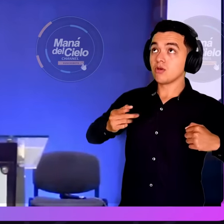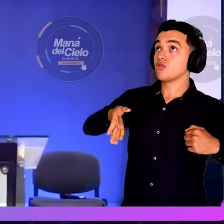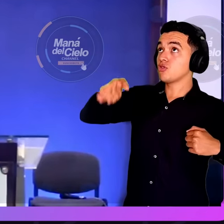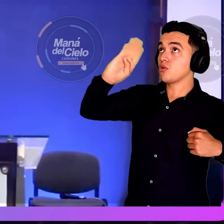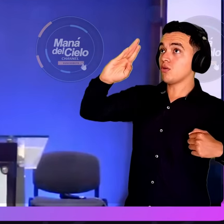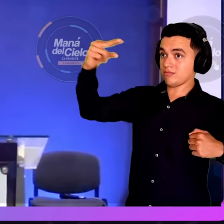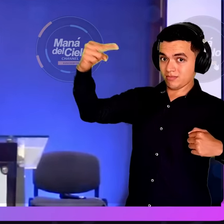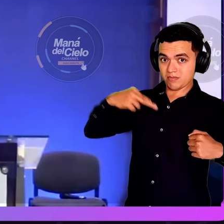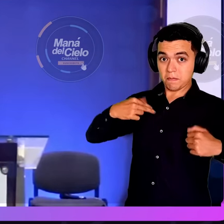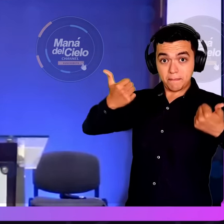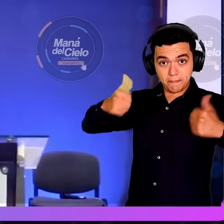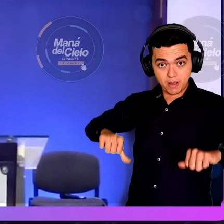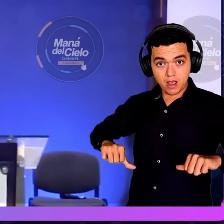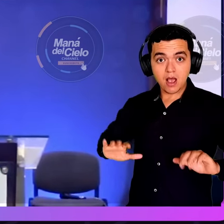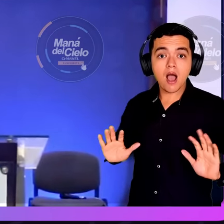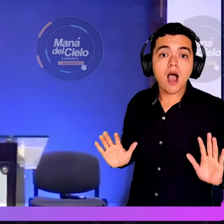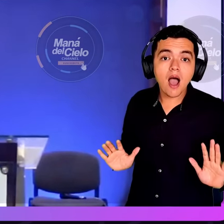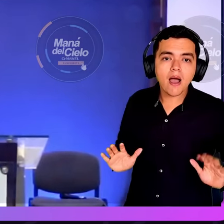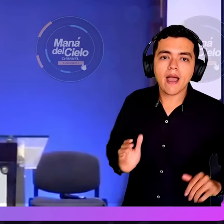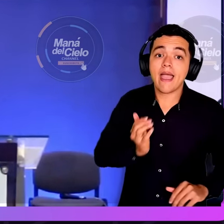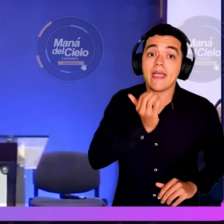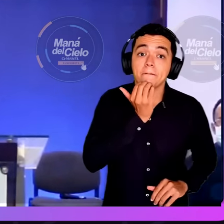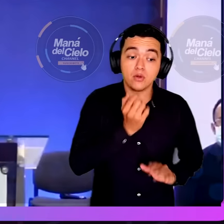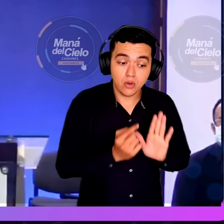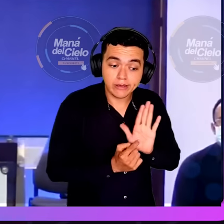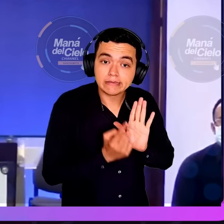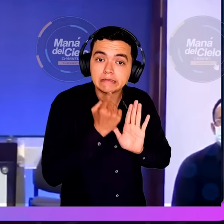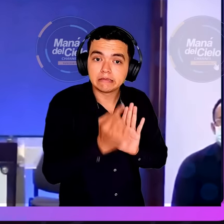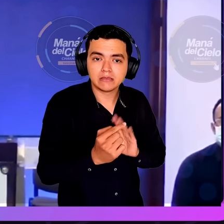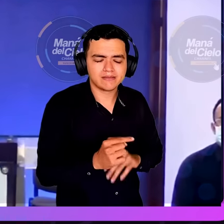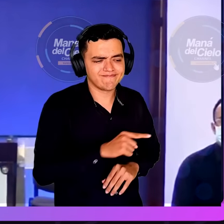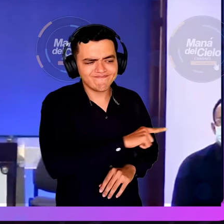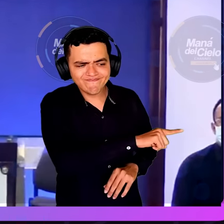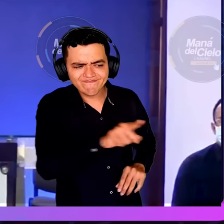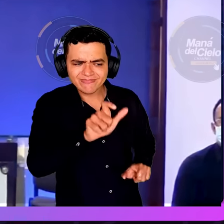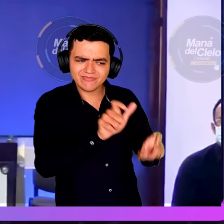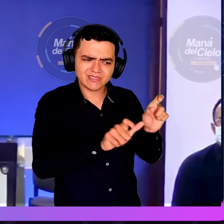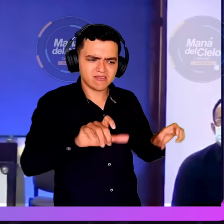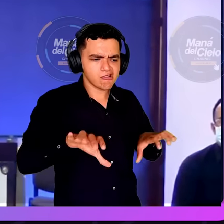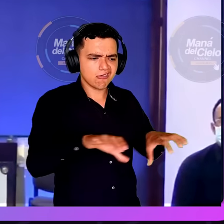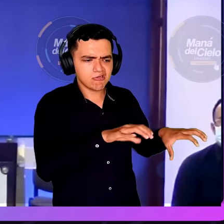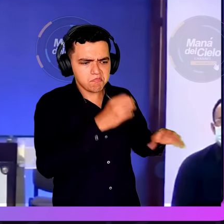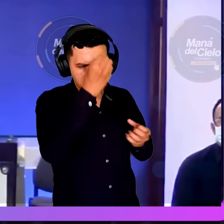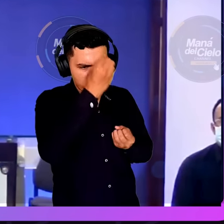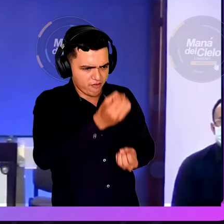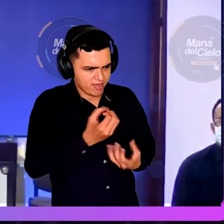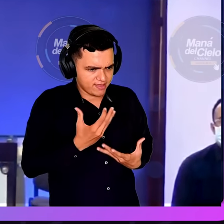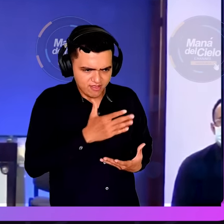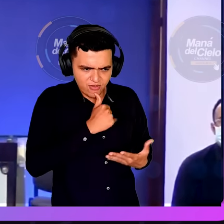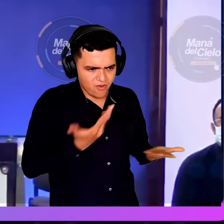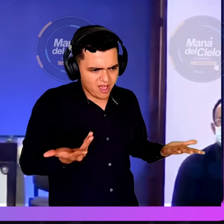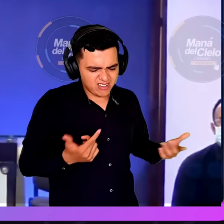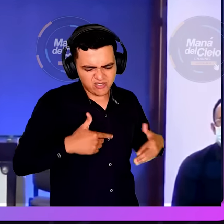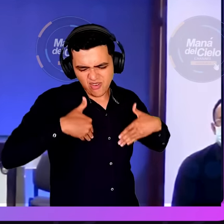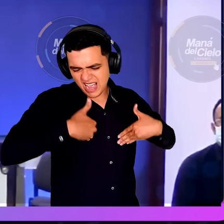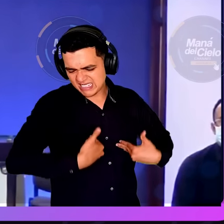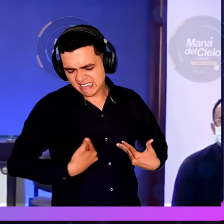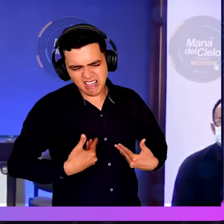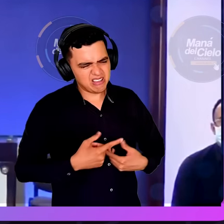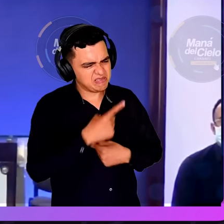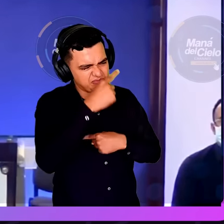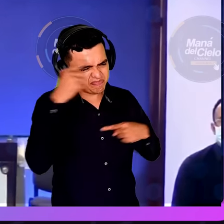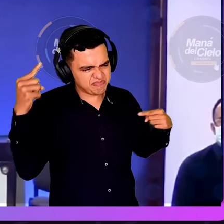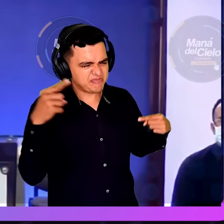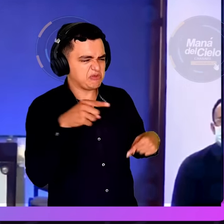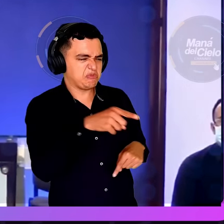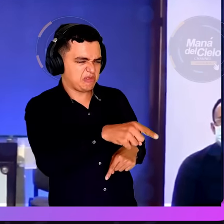ni de su ofrenda. Escuche. Porque cuando Dios no se agrada de tu vida, así tú puedas ser el mejor predicador, el mejor cantante, no se va a